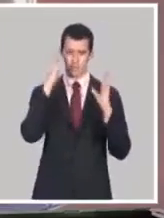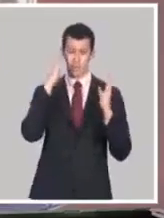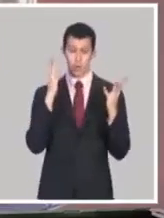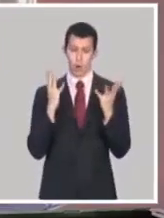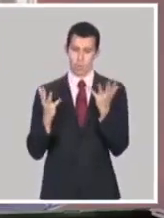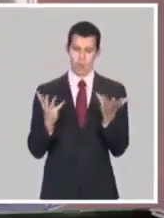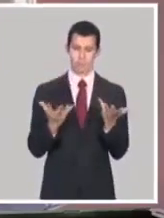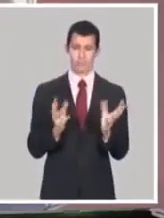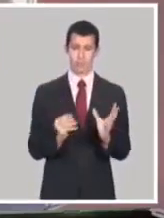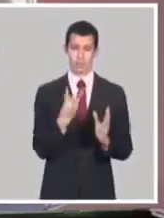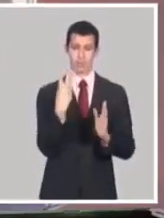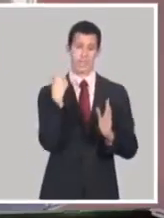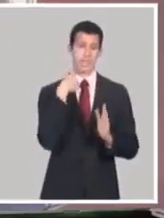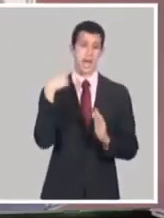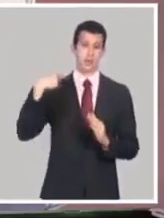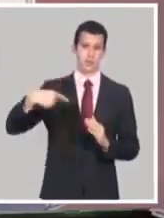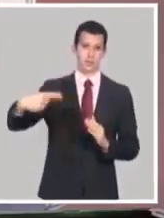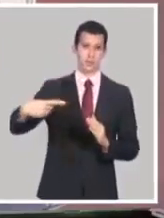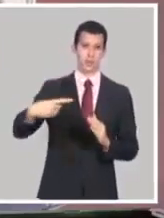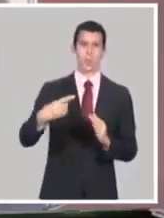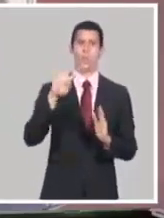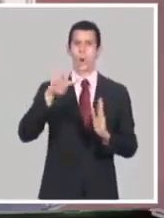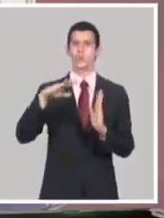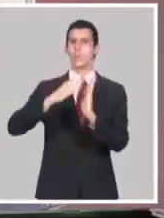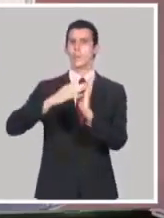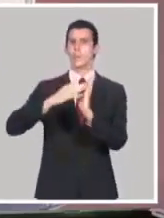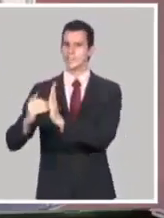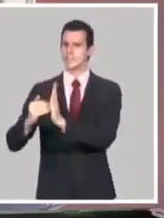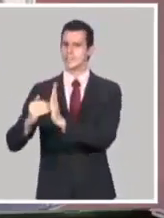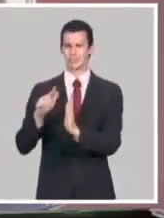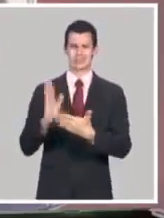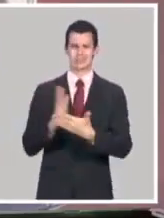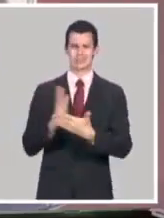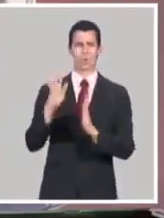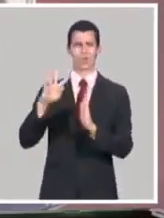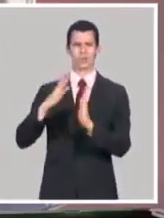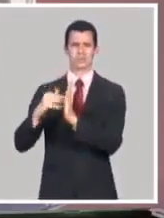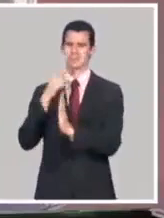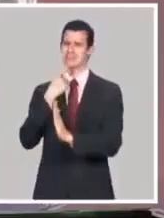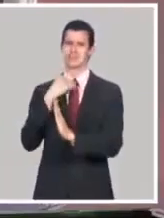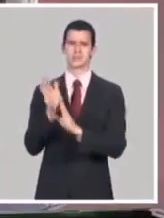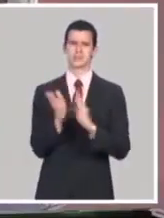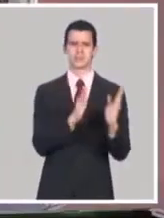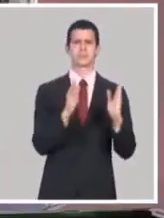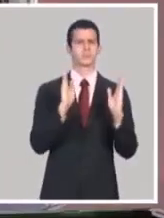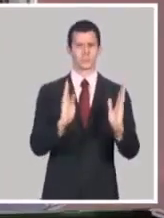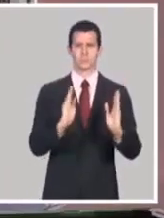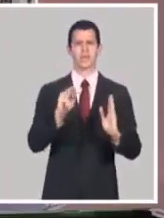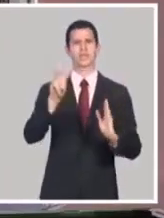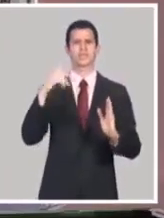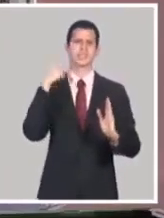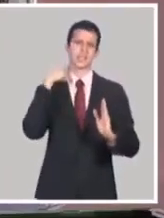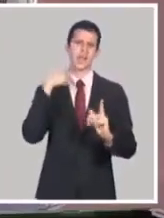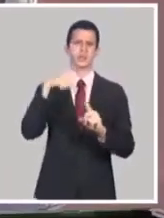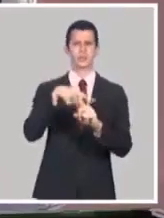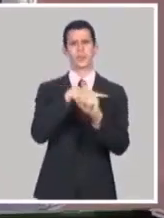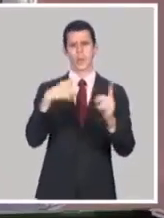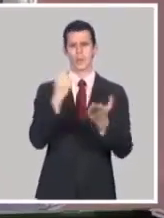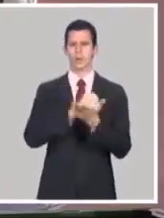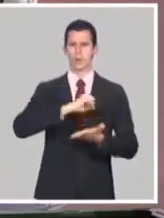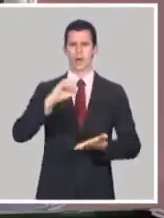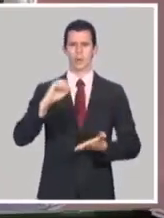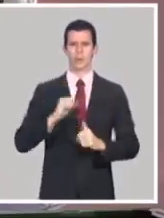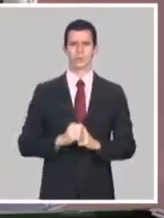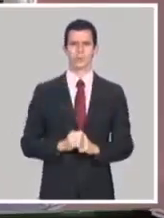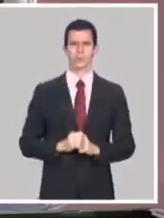el año fiscal y por lo tanto el llamado al servicio militar no debe coincidir porque somos muchos estudiantes por lo tanto el llamado al servicio cuando eso